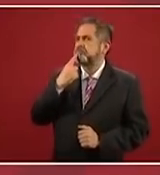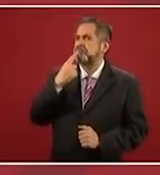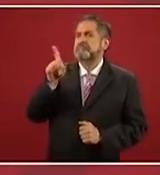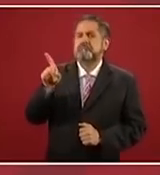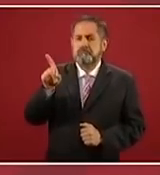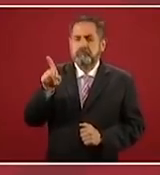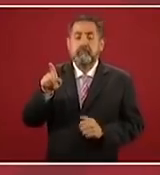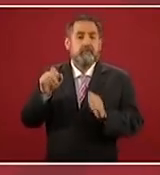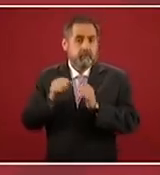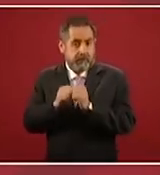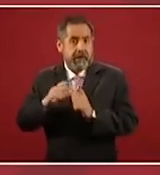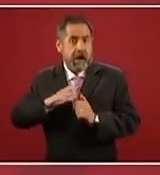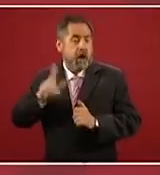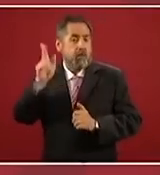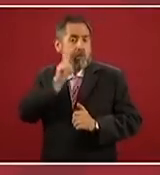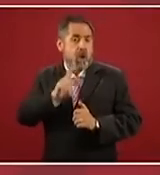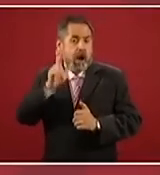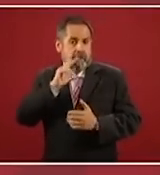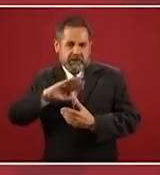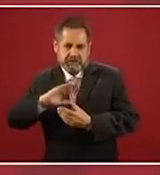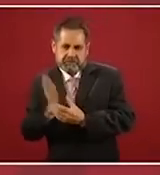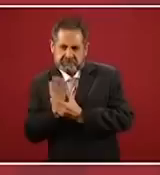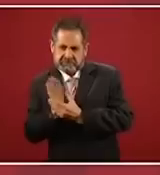con pruebas,